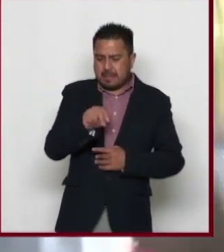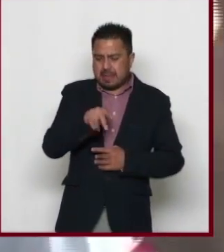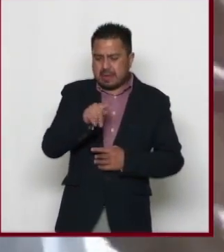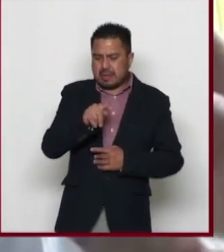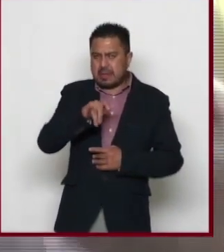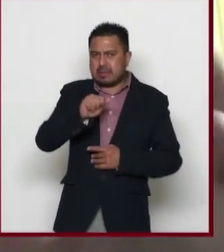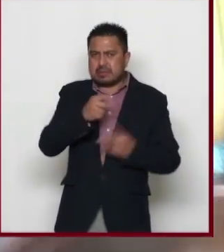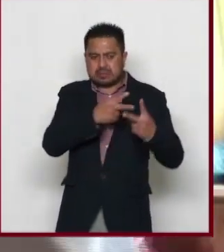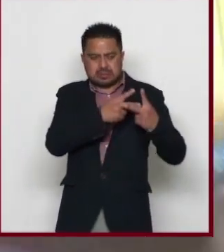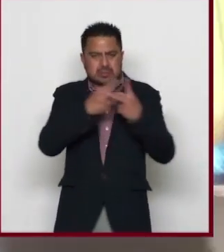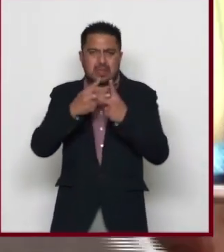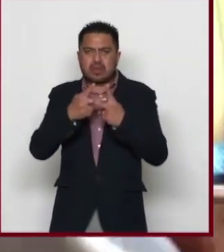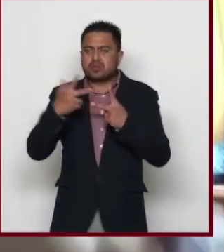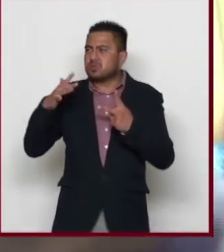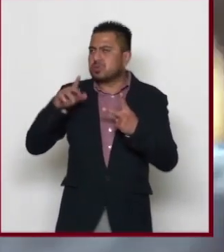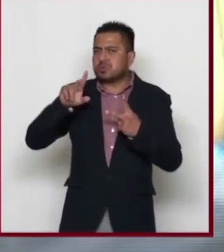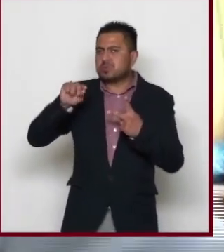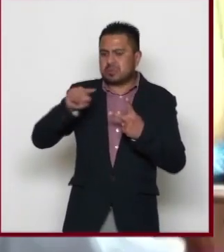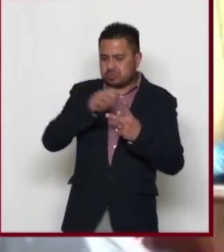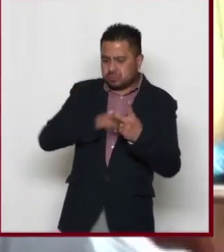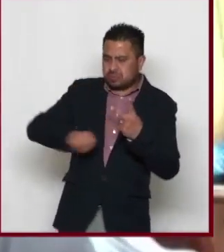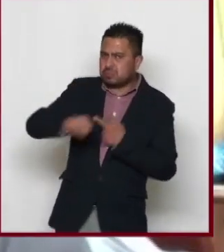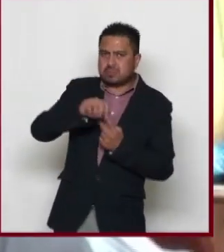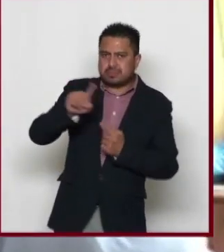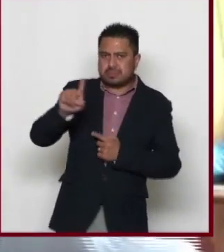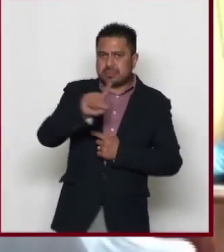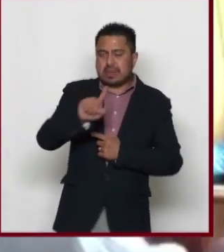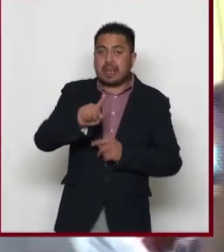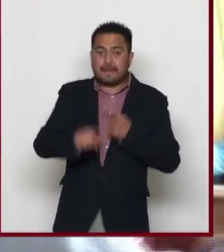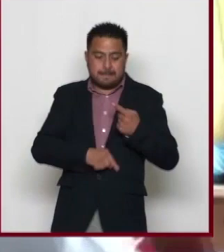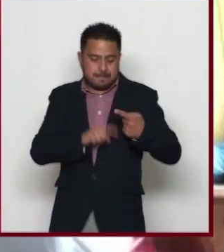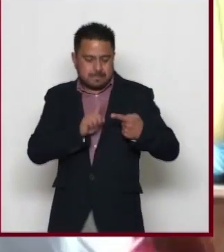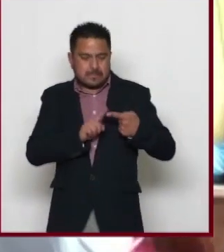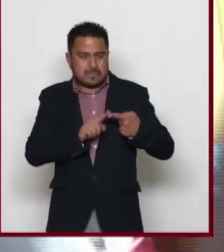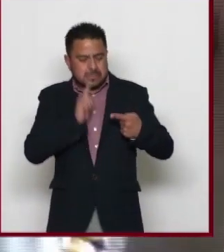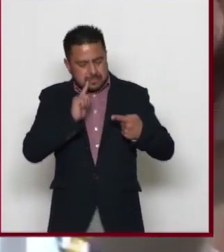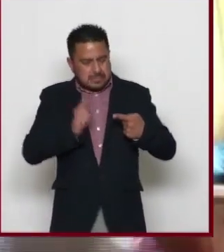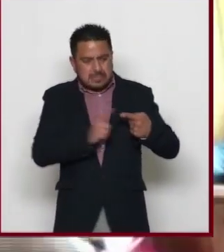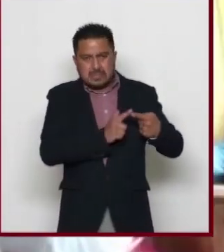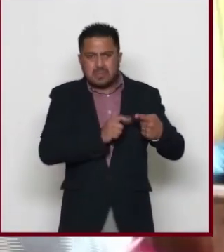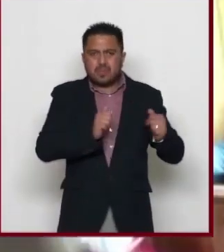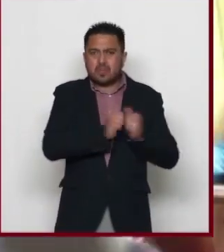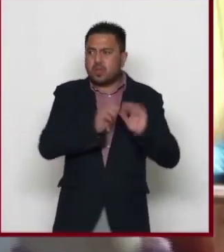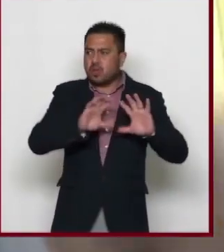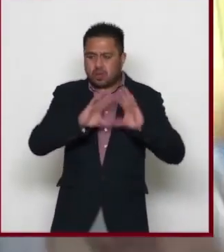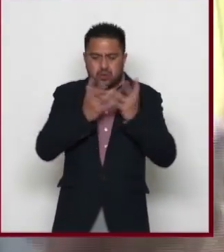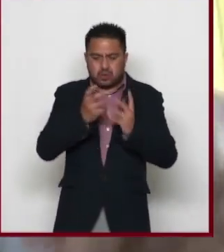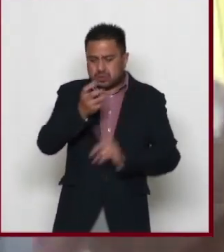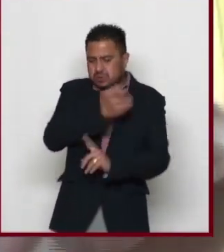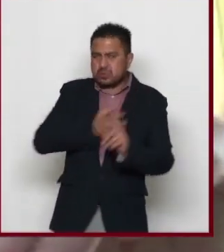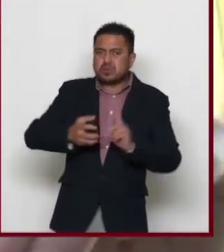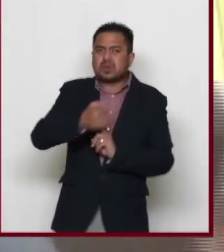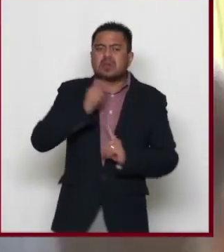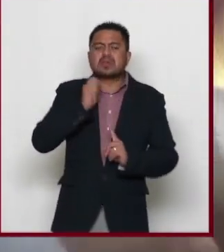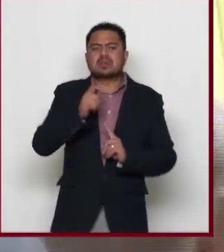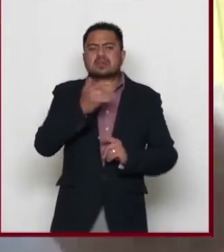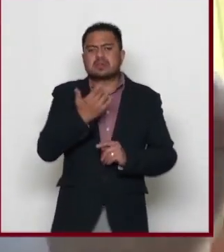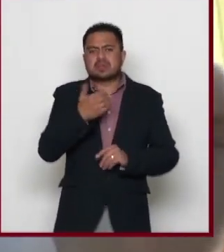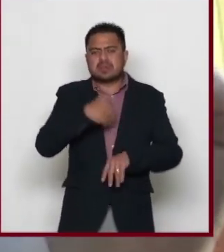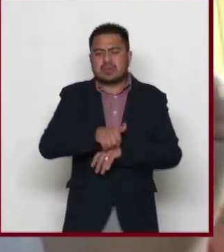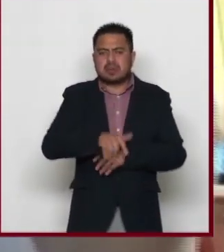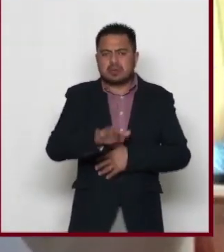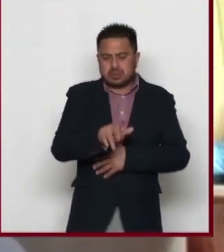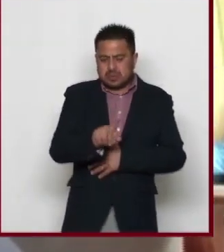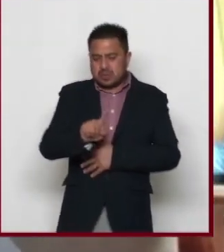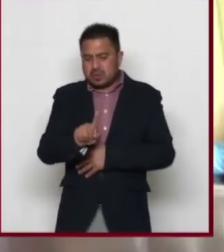exoplanetas es una palabra que describe a planetas que están girando alrededor de otras estrellas que no son el Sol. Y el primero que se descubrió alrededor de una